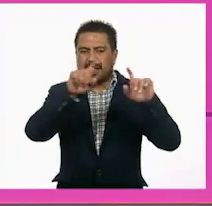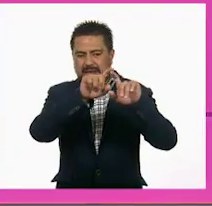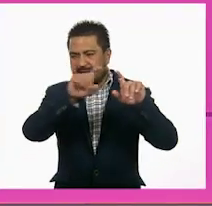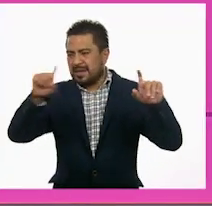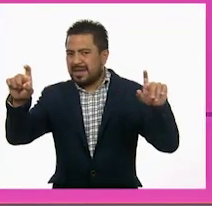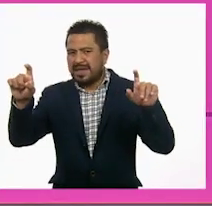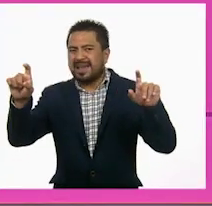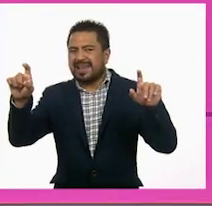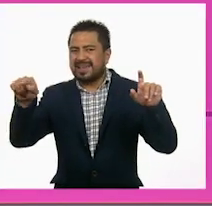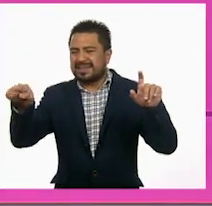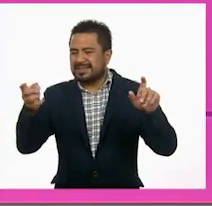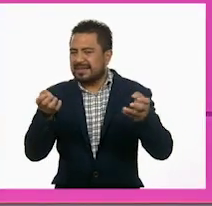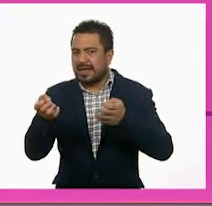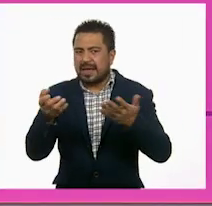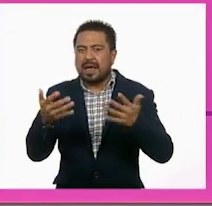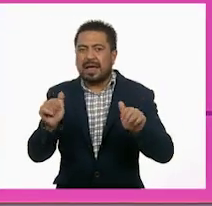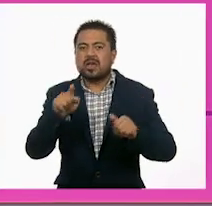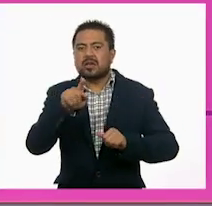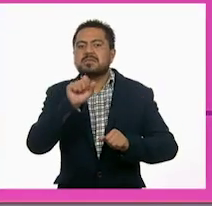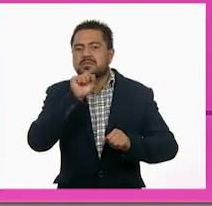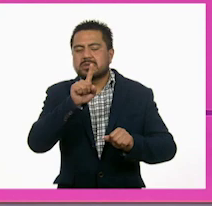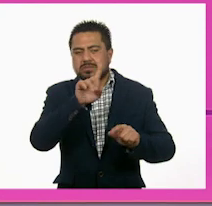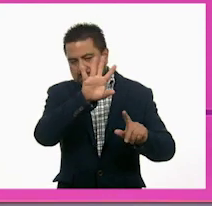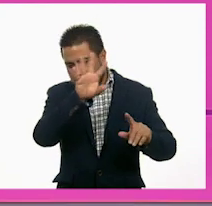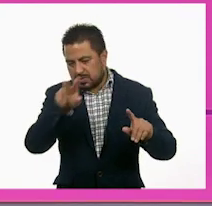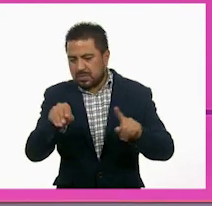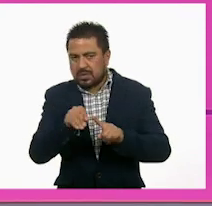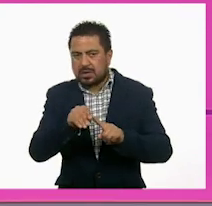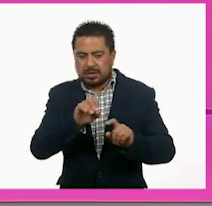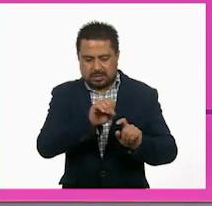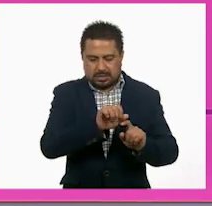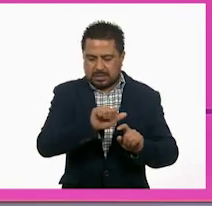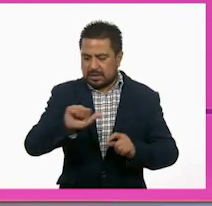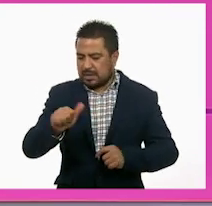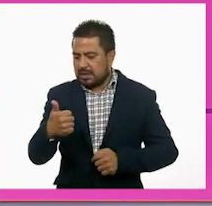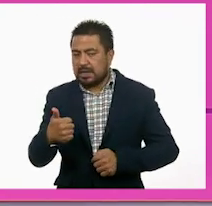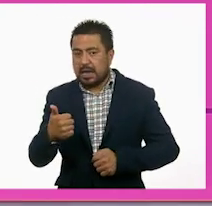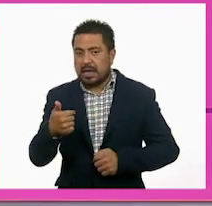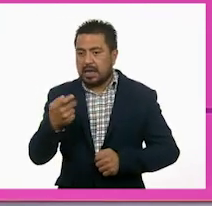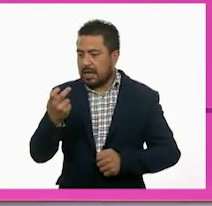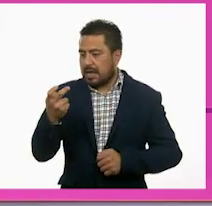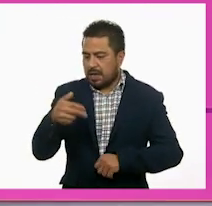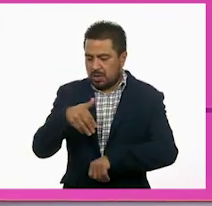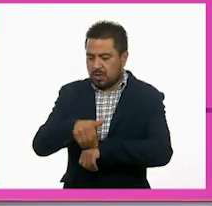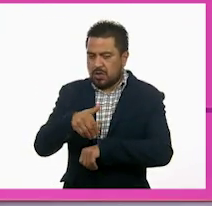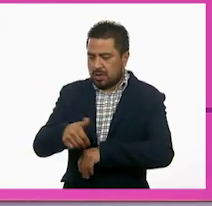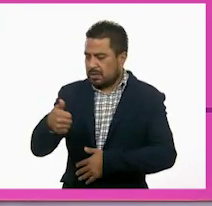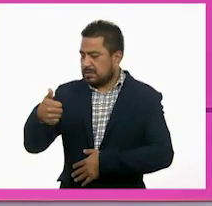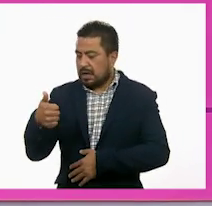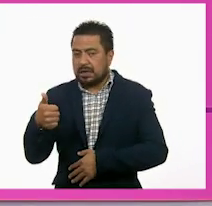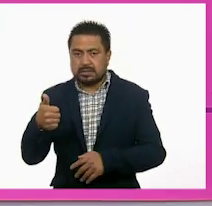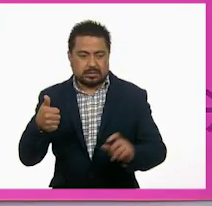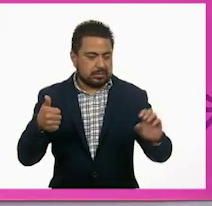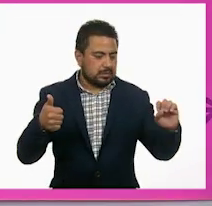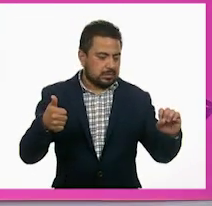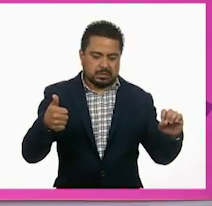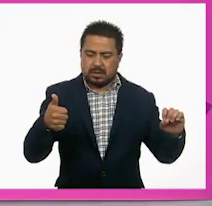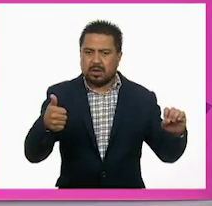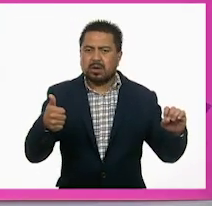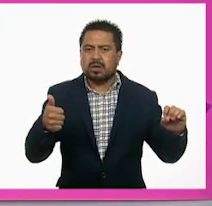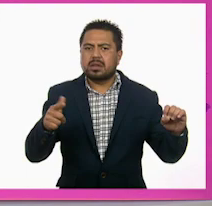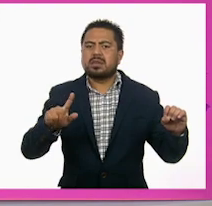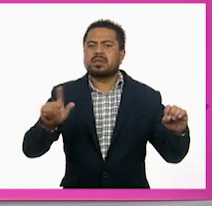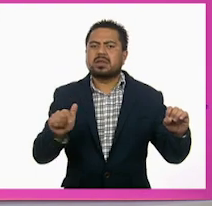en los anteriores ejercicios, si aquí del 0 al 6 está este segmento marcado con el número 6, ¿qué